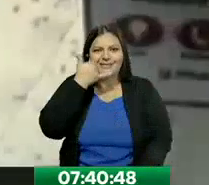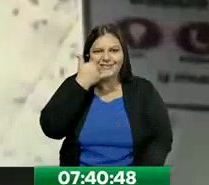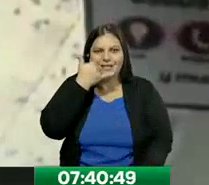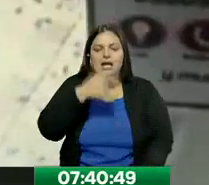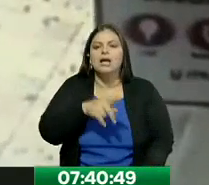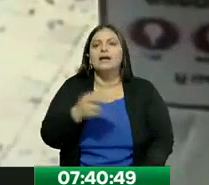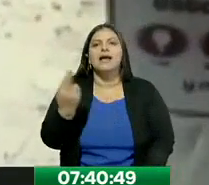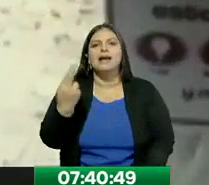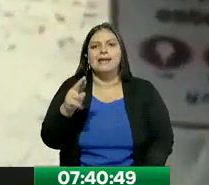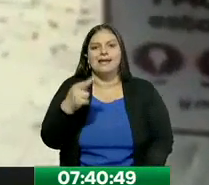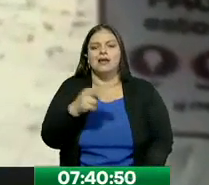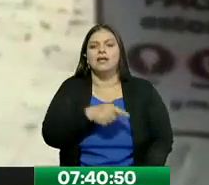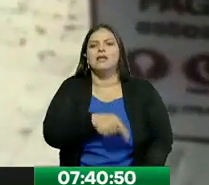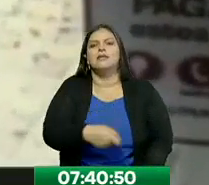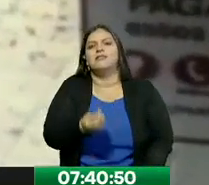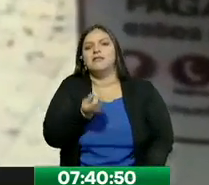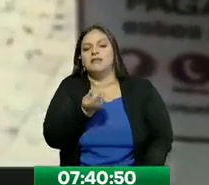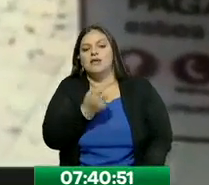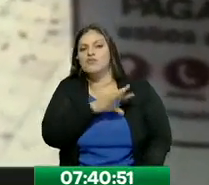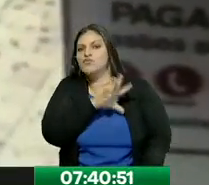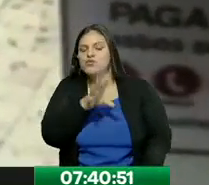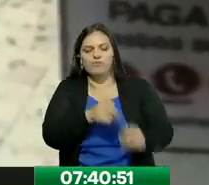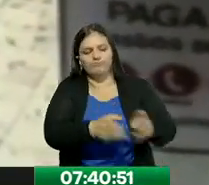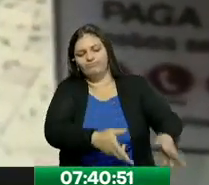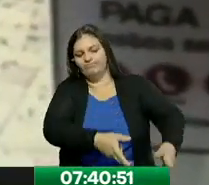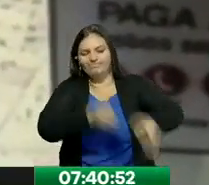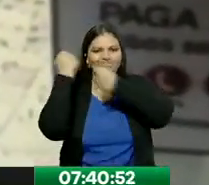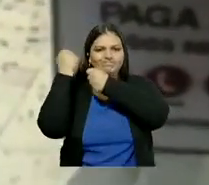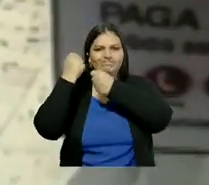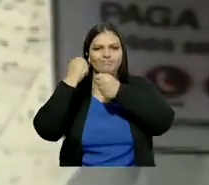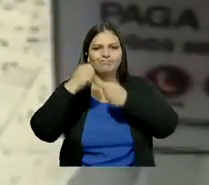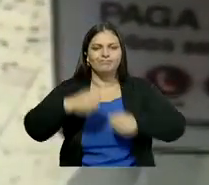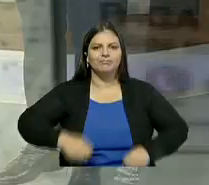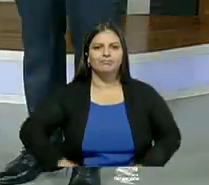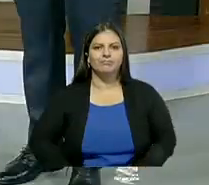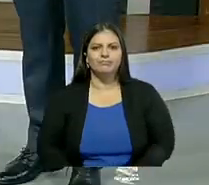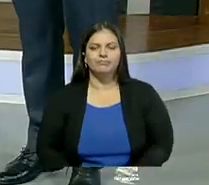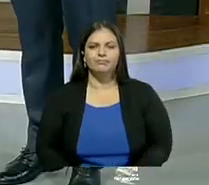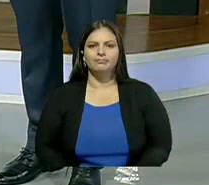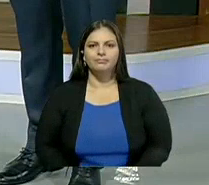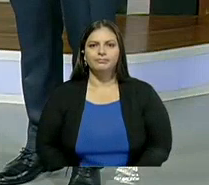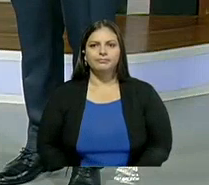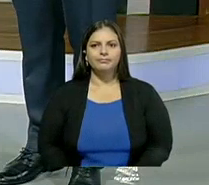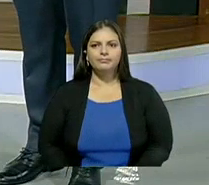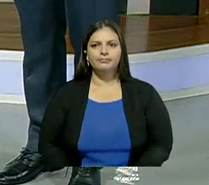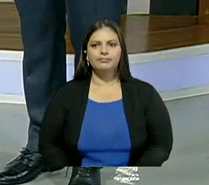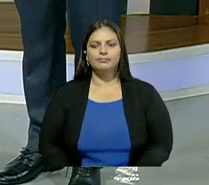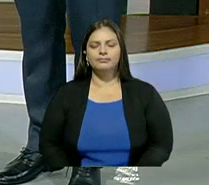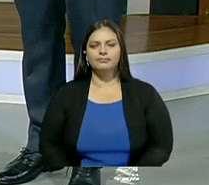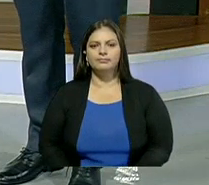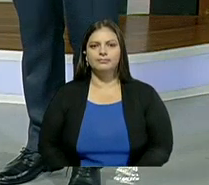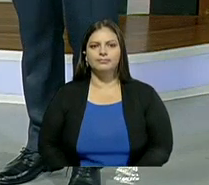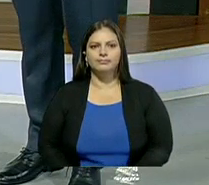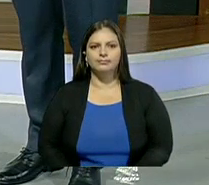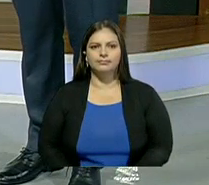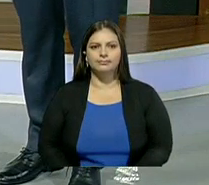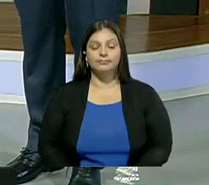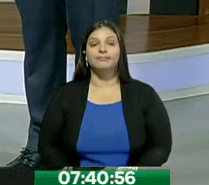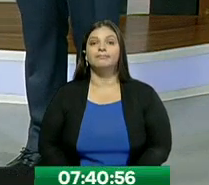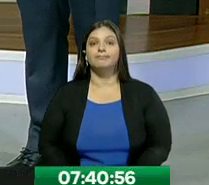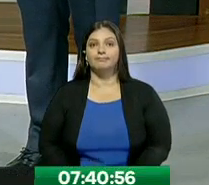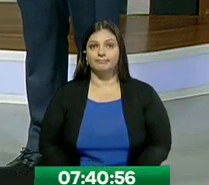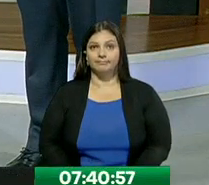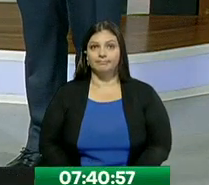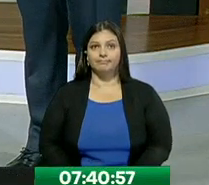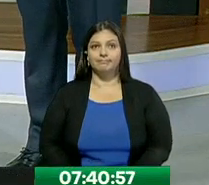en la mira, informó Jorge Escobar. Muy bien, y ojalá así sea, que los tengan en la mira. Decían ahí